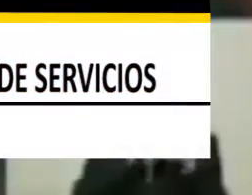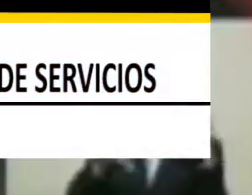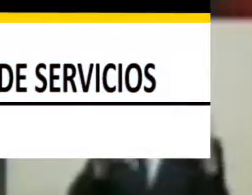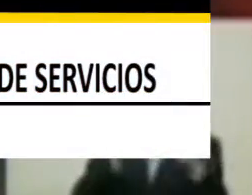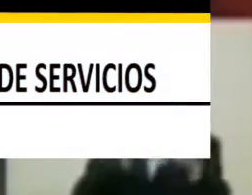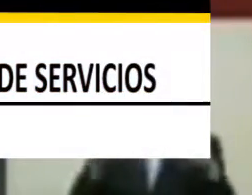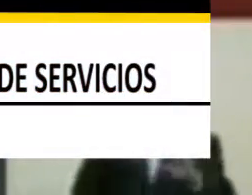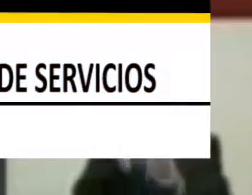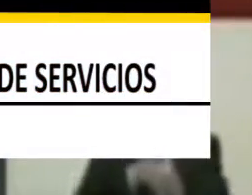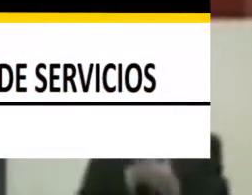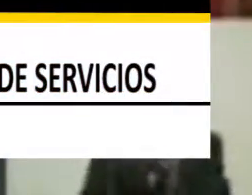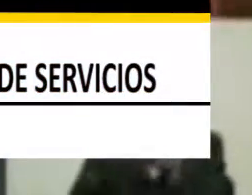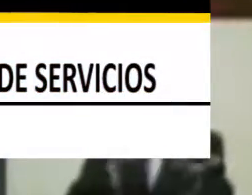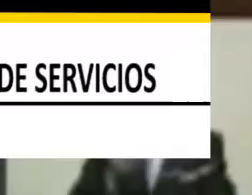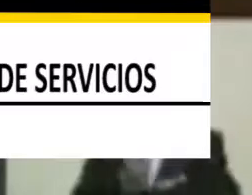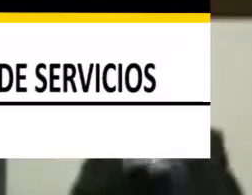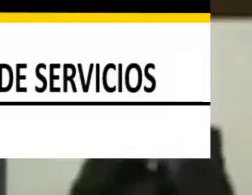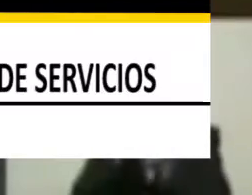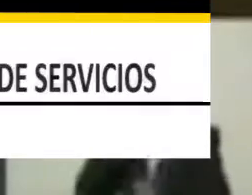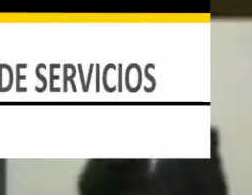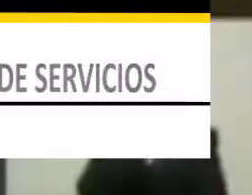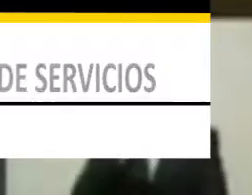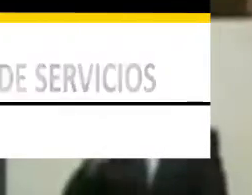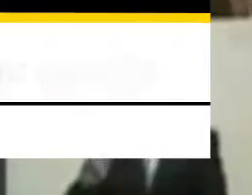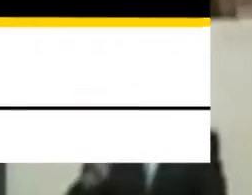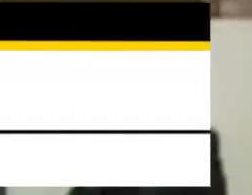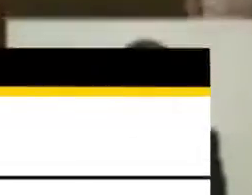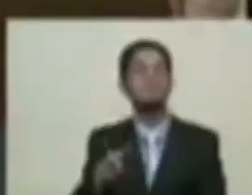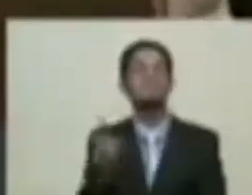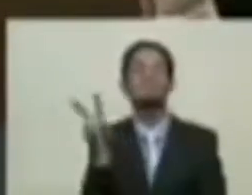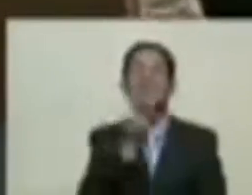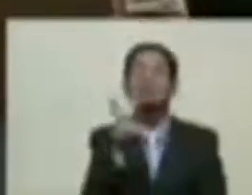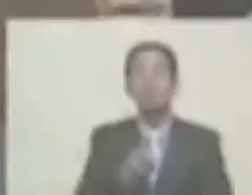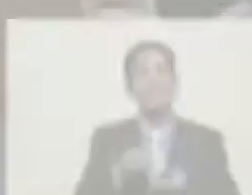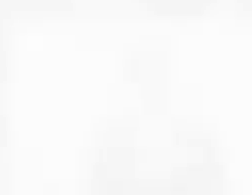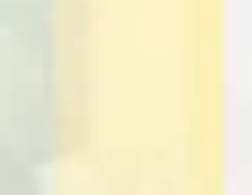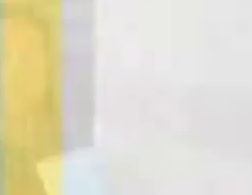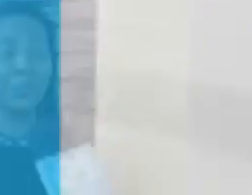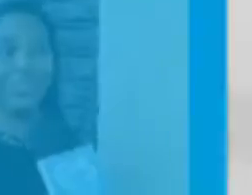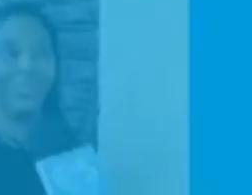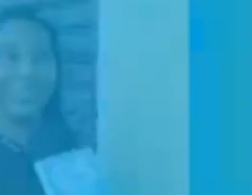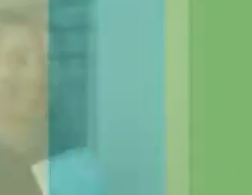un tema de servicio público donde el Estado garantiza la prestación del servicio.